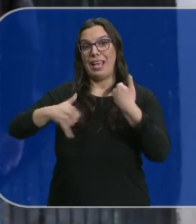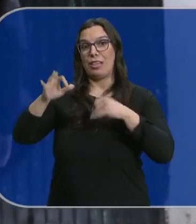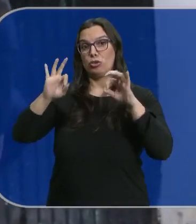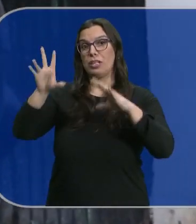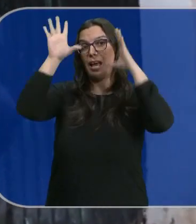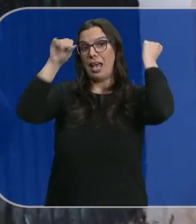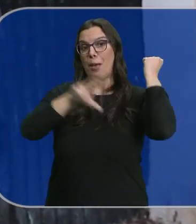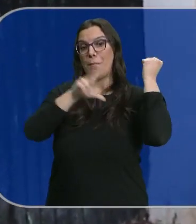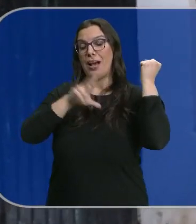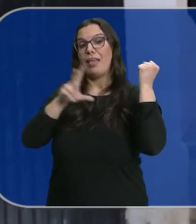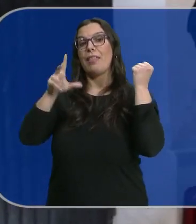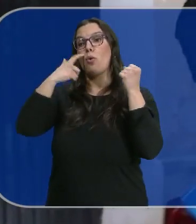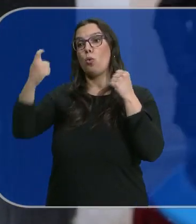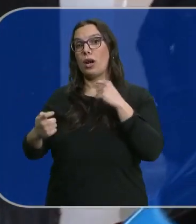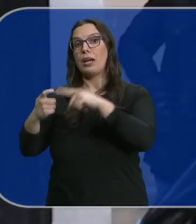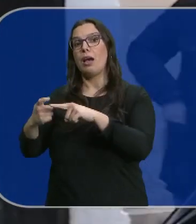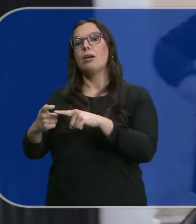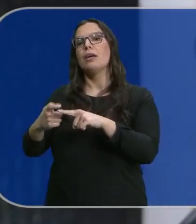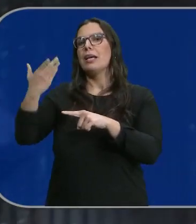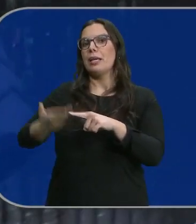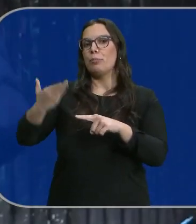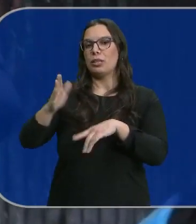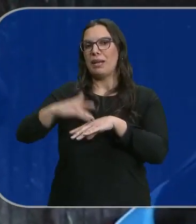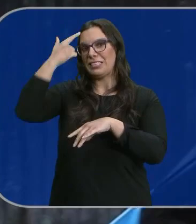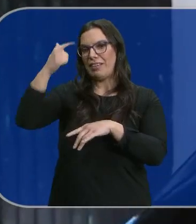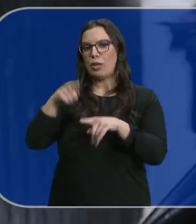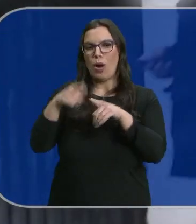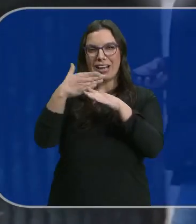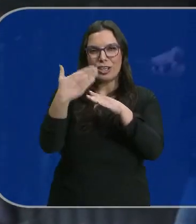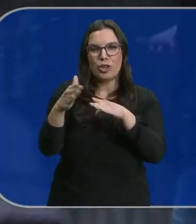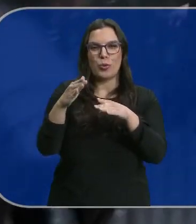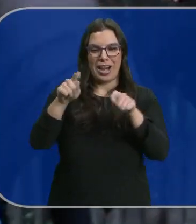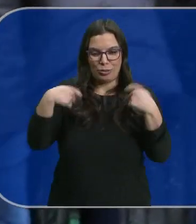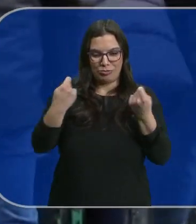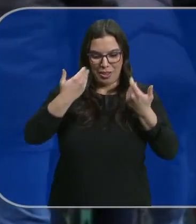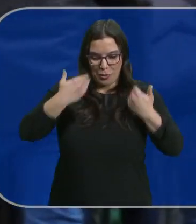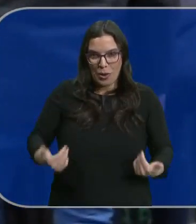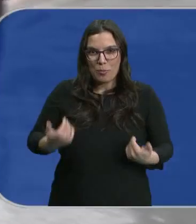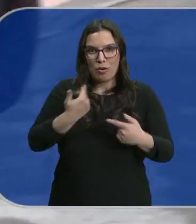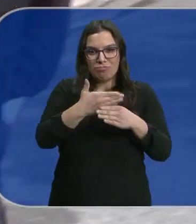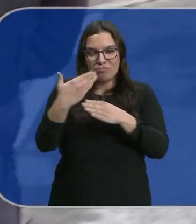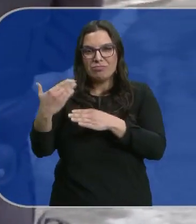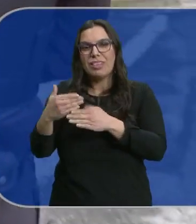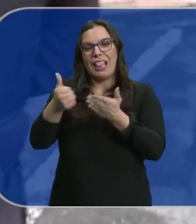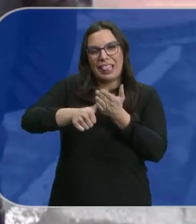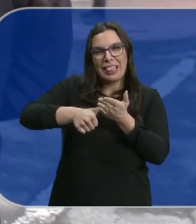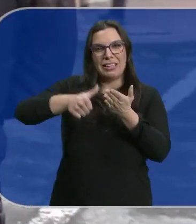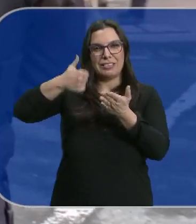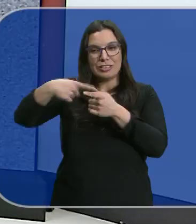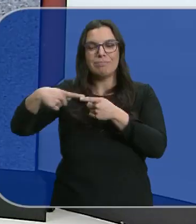Han sido claves para llegar hasta él los restos biológicos en los envíos, así como las características del sobre y los sellos